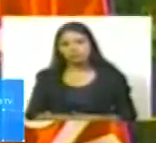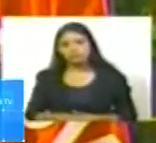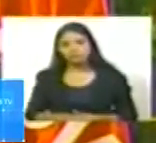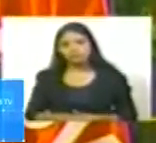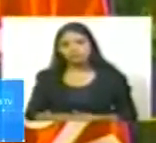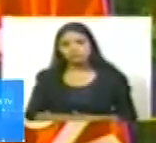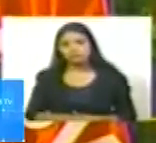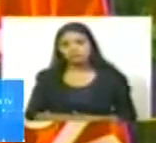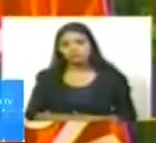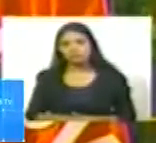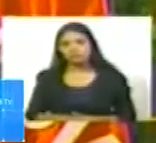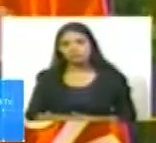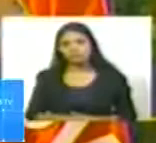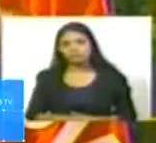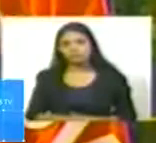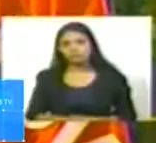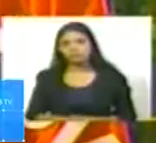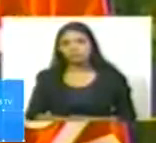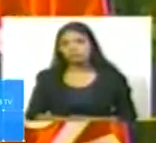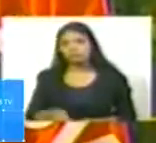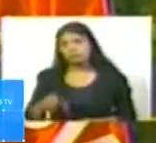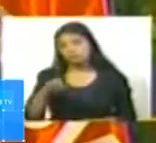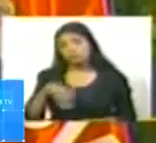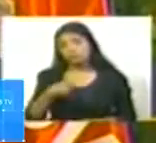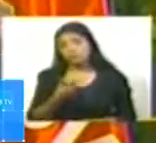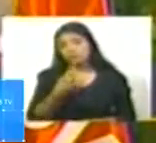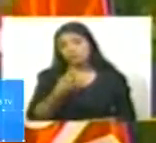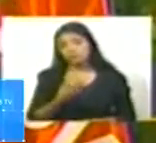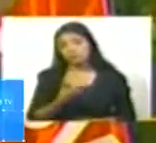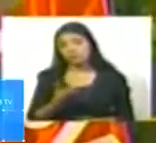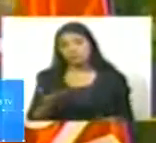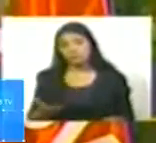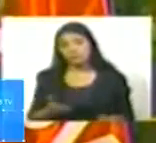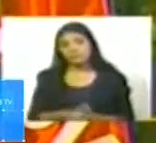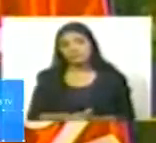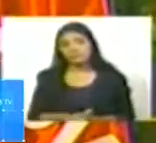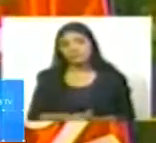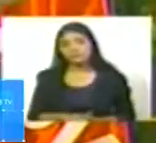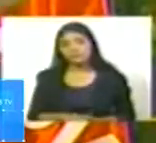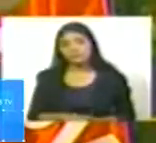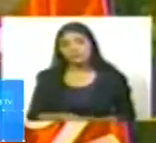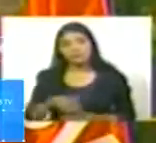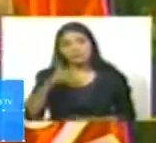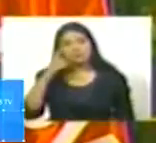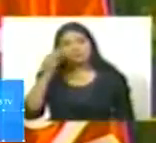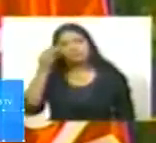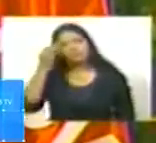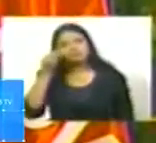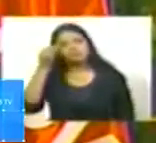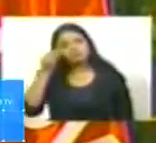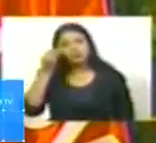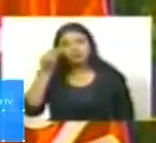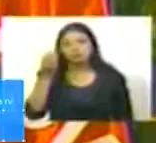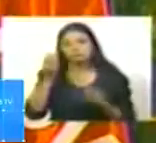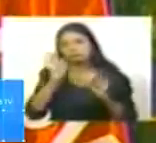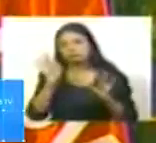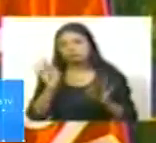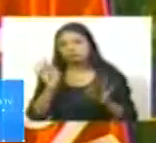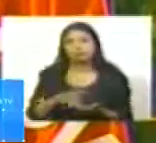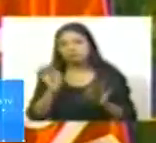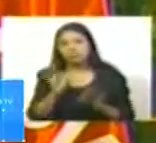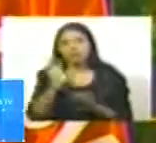Incluso podríamos decir, ya pensando en el modelo, en un Estado